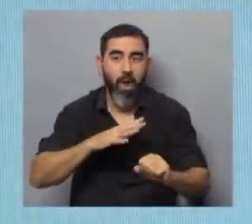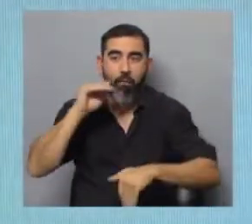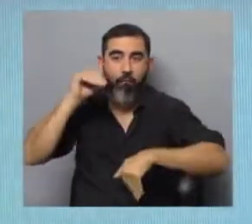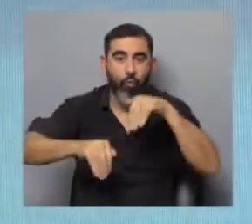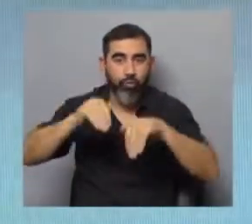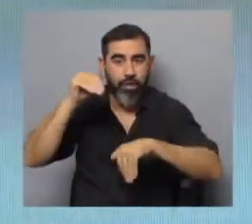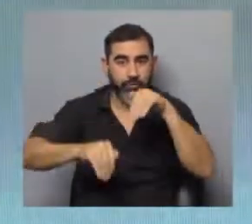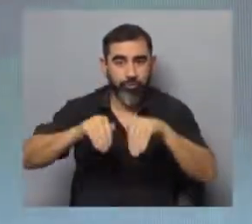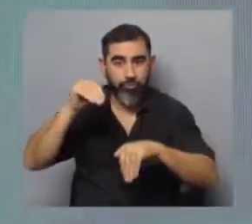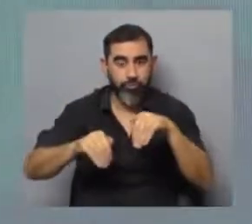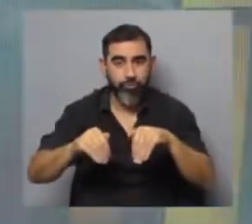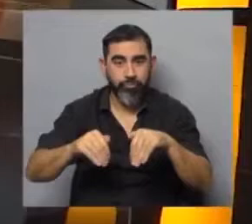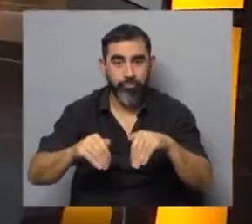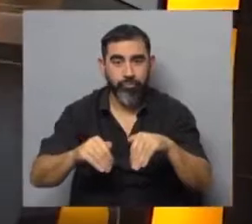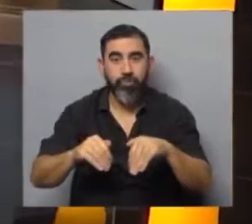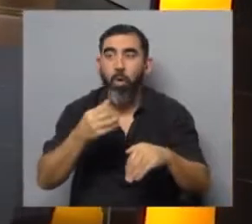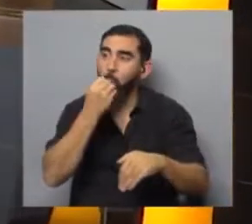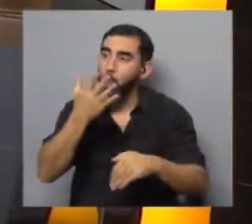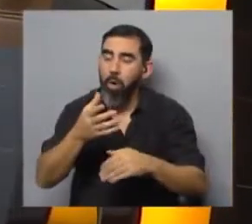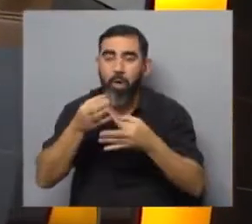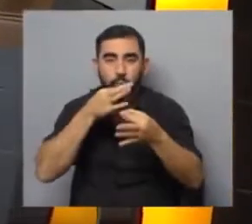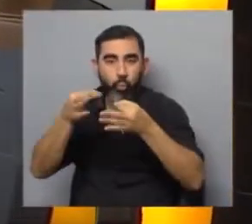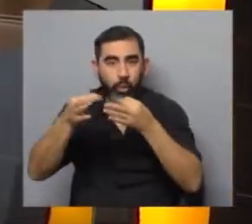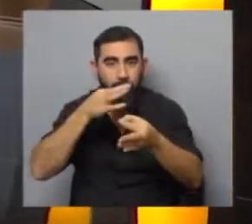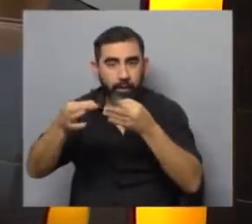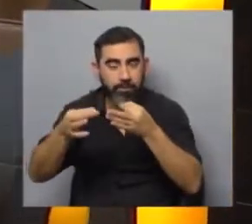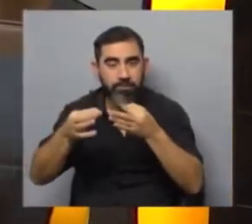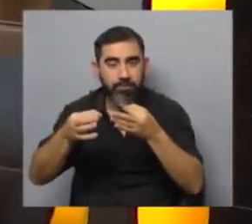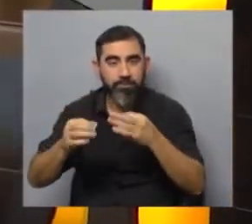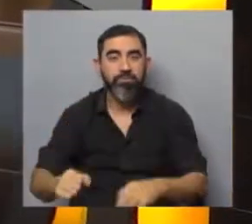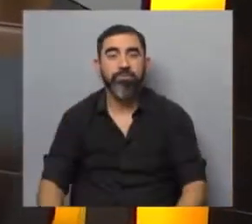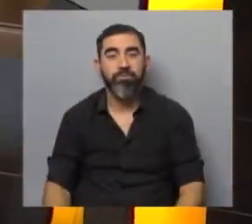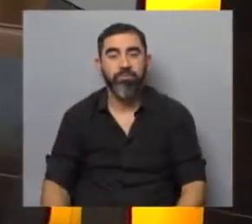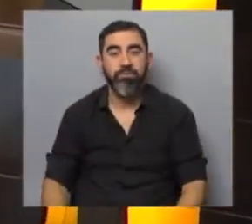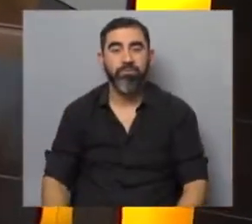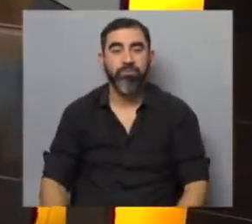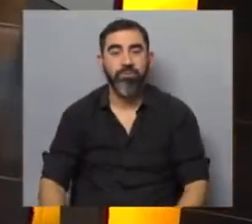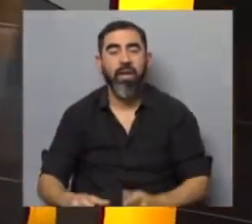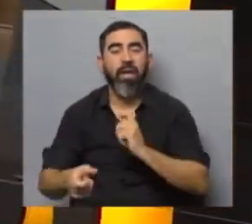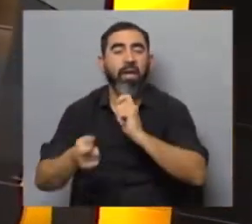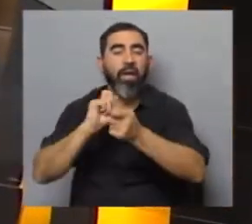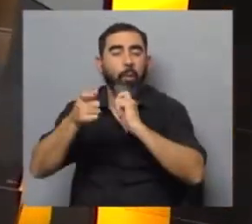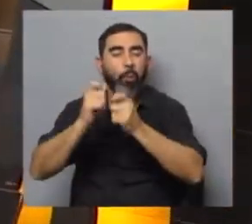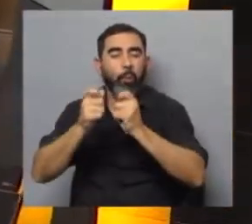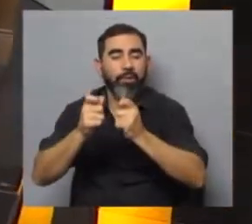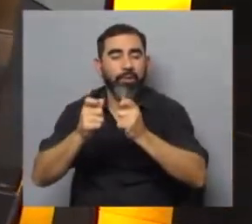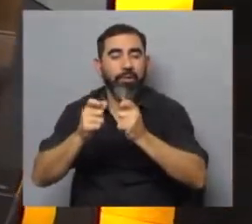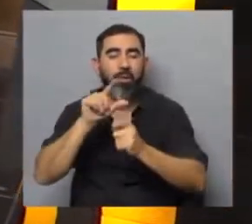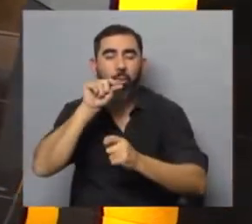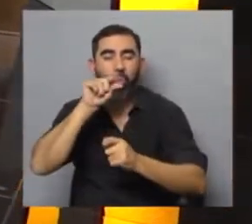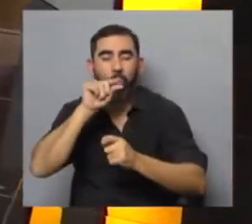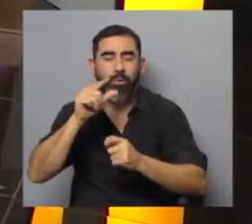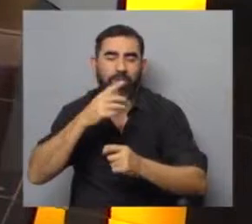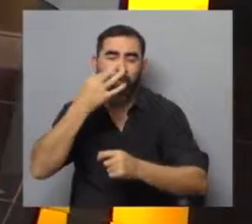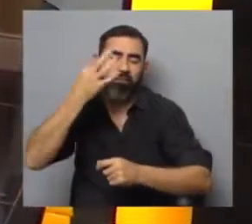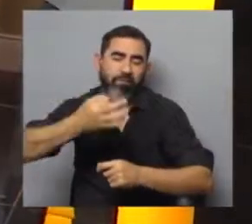votación, porque habían construido y dije, es una muy buena sugerencia. Y era una de estas encuestas en Twitter que tampoco tienen